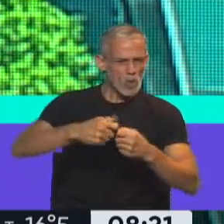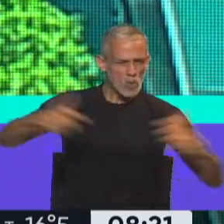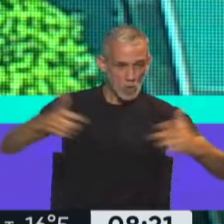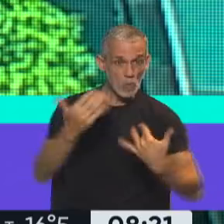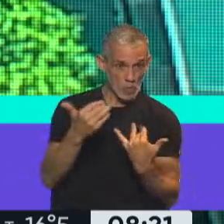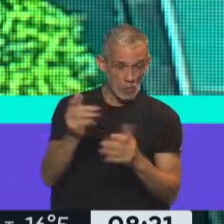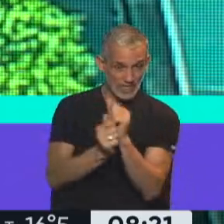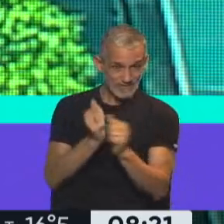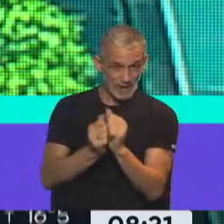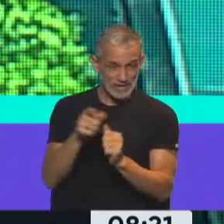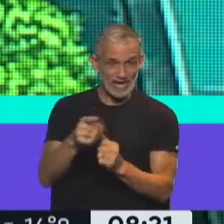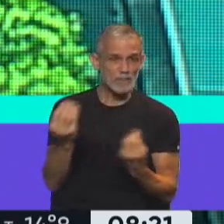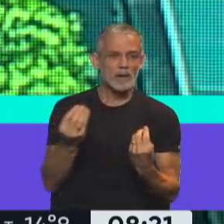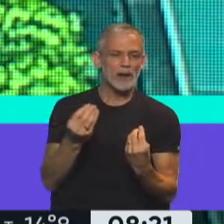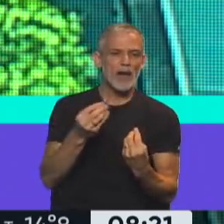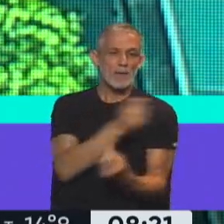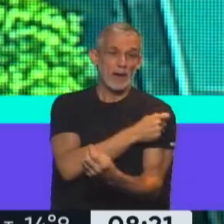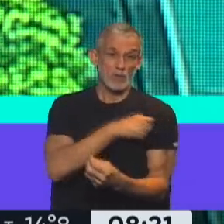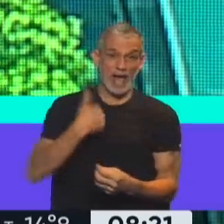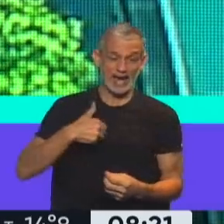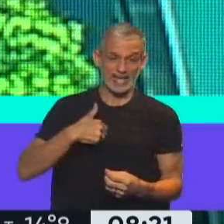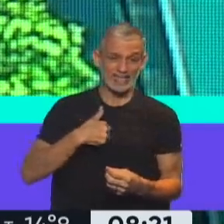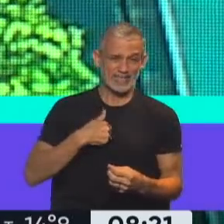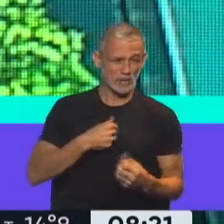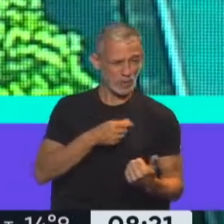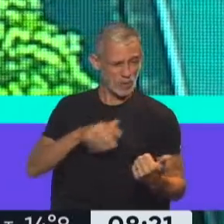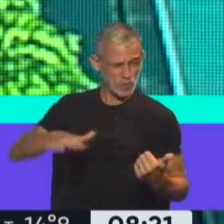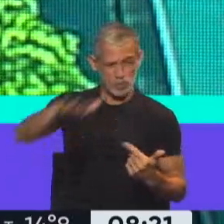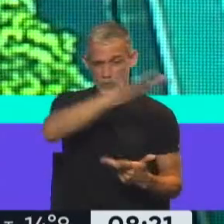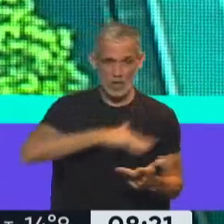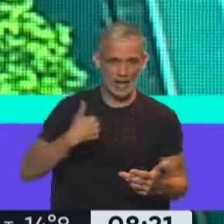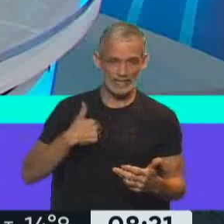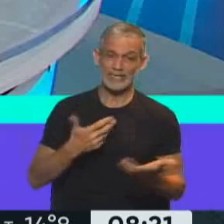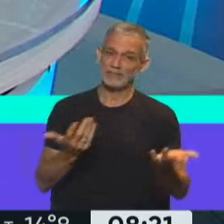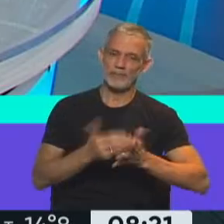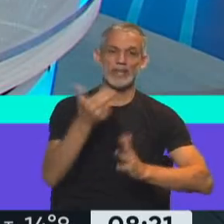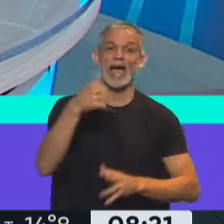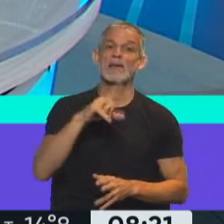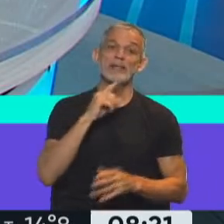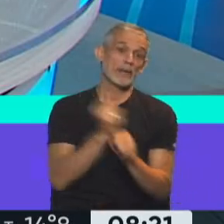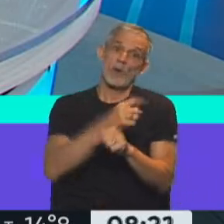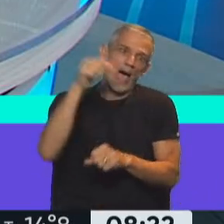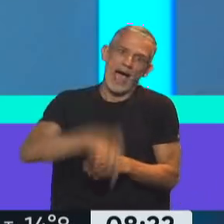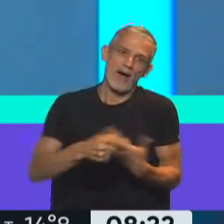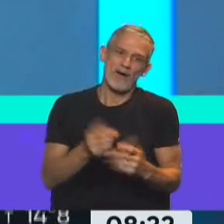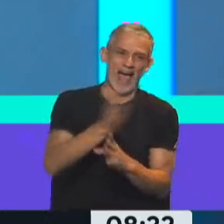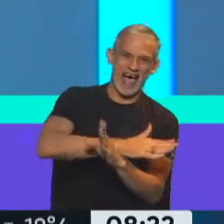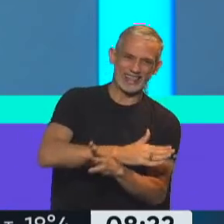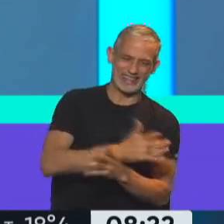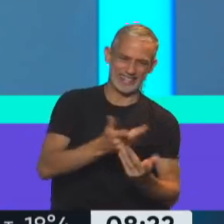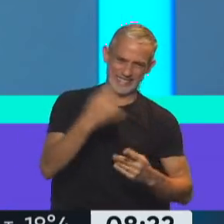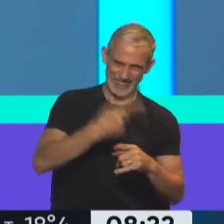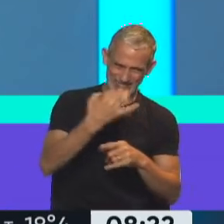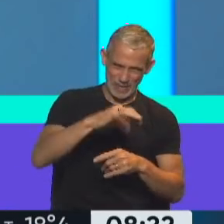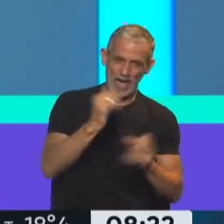para utilizar una vacuna argentina e inmunizar a toda su población? Bueno, primero ANMAT tiene que probar ahora, porque aprueba antes de las fases.